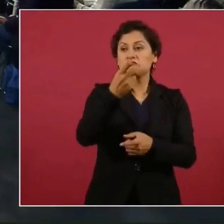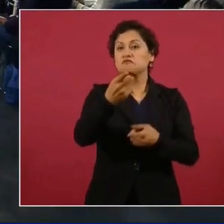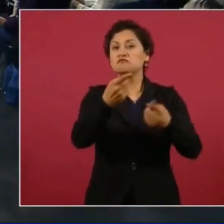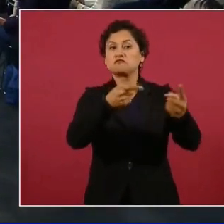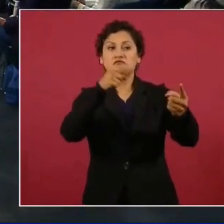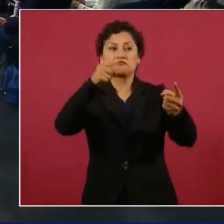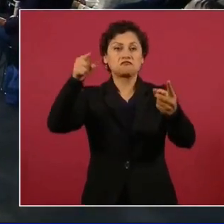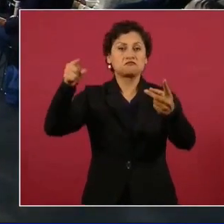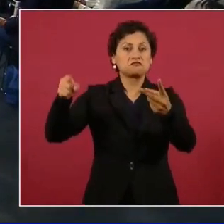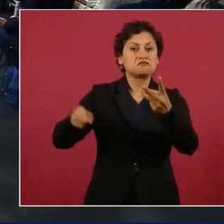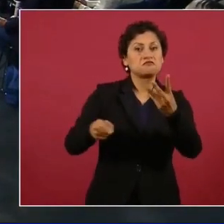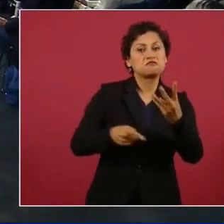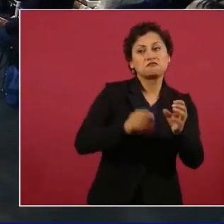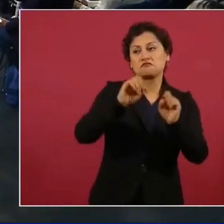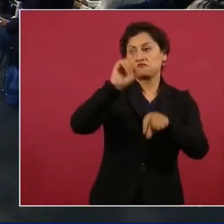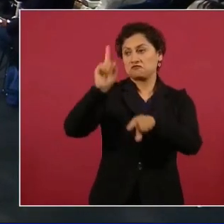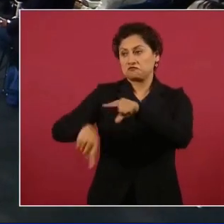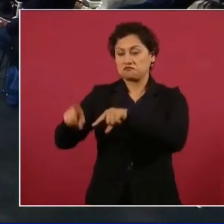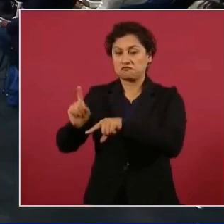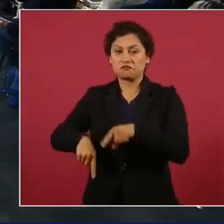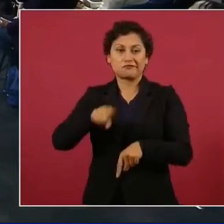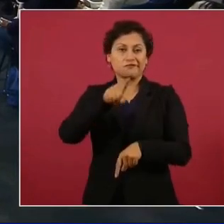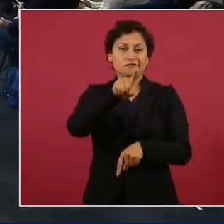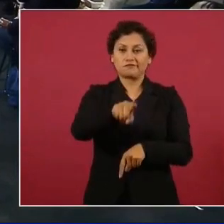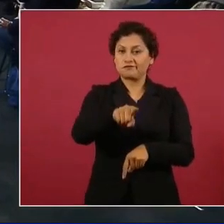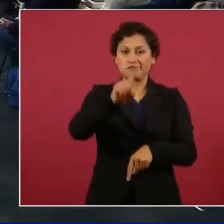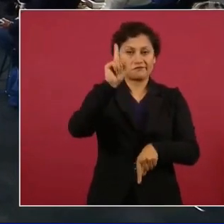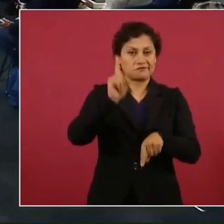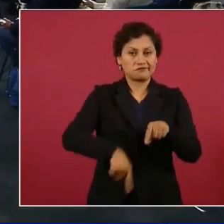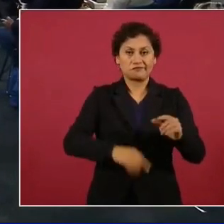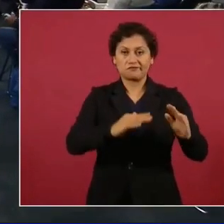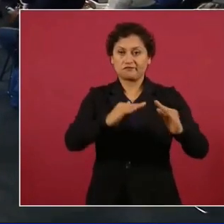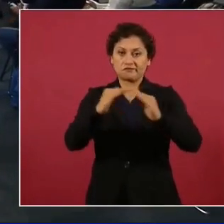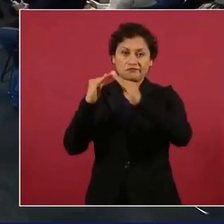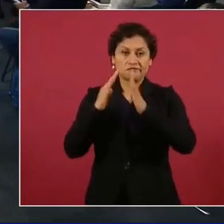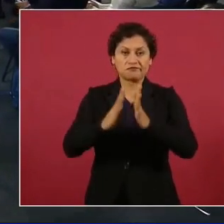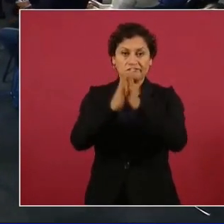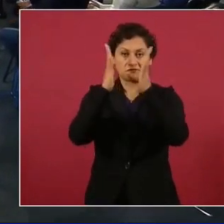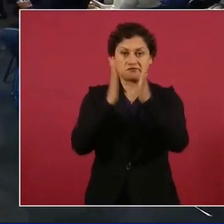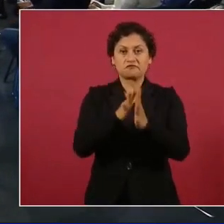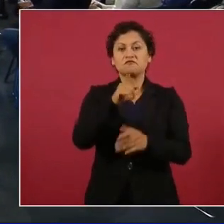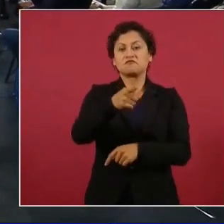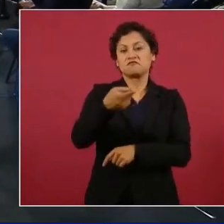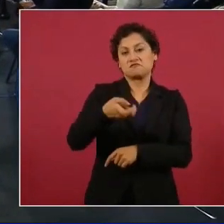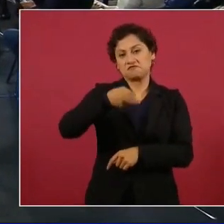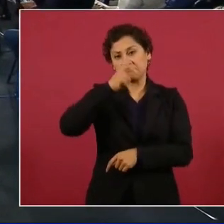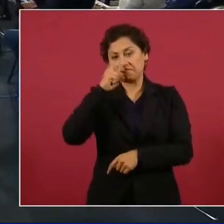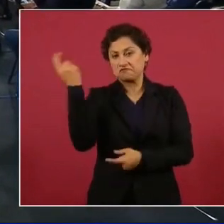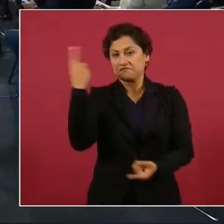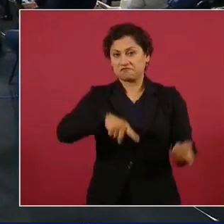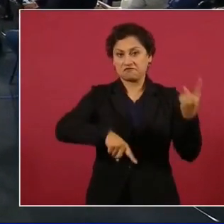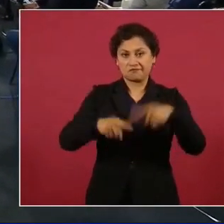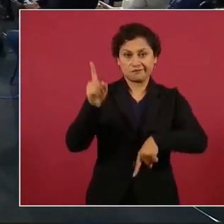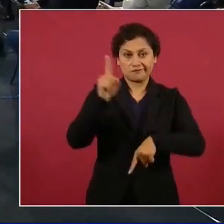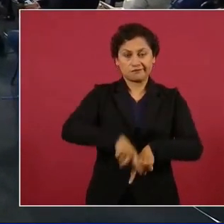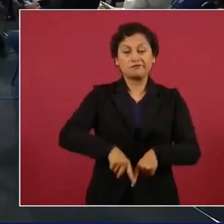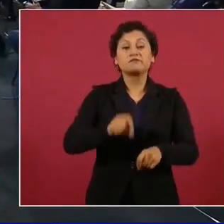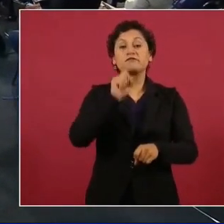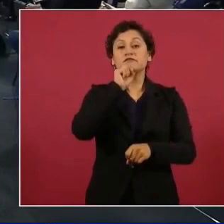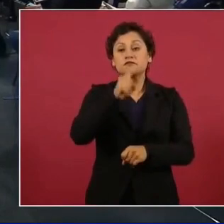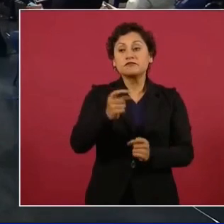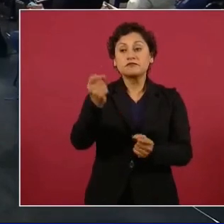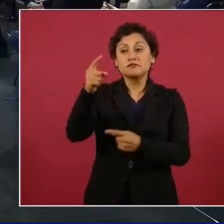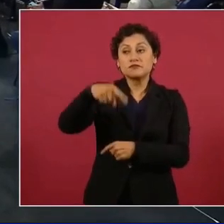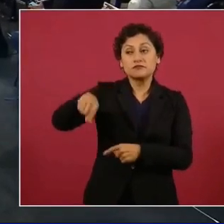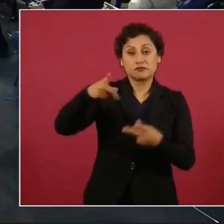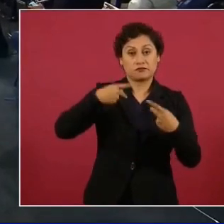varios, están en contra de la democracia y a favor del autoritarismo. Y también si cree que estos personajes opositores que han estado ocupando